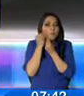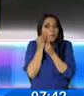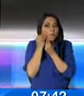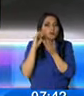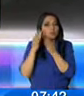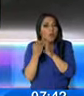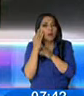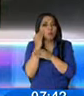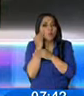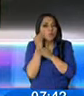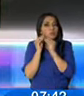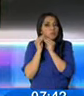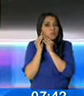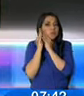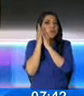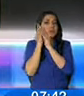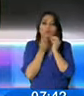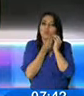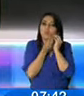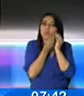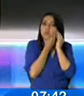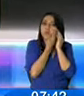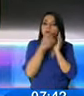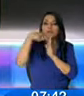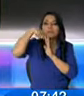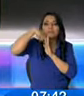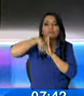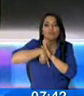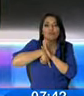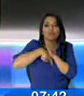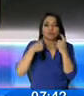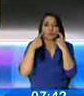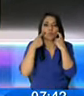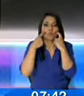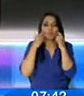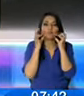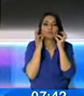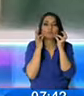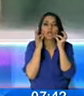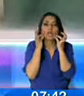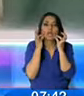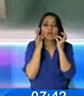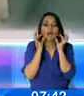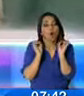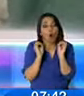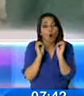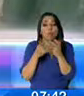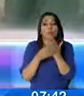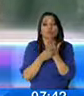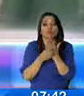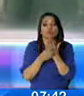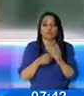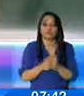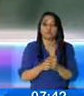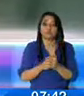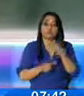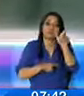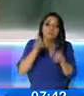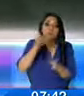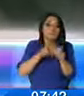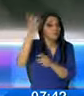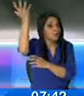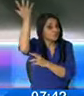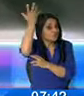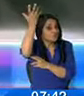siga la necrosis decir a nivel de grasa viamente en tejidos más profundos como músculo ciertas reinas de belleza y modelos que han